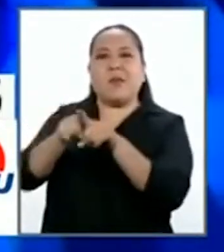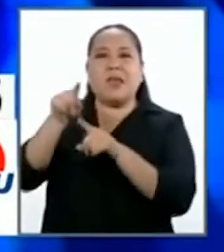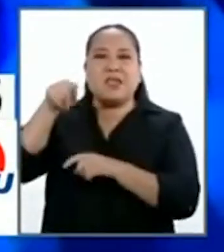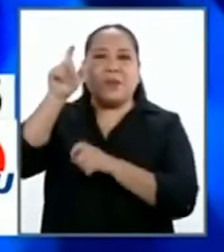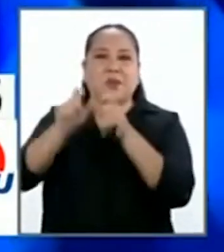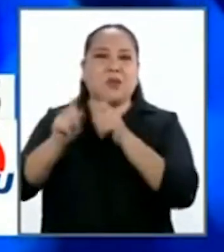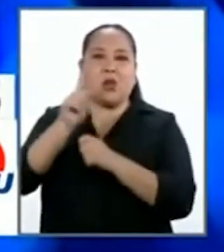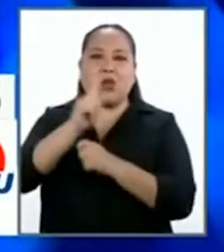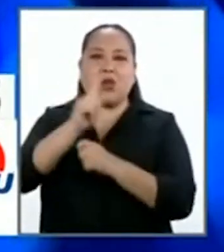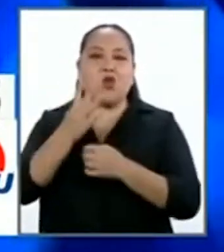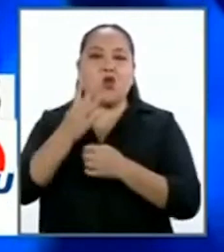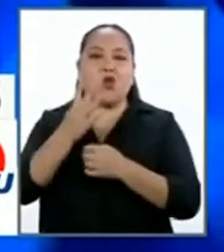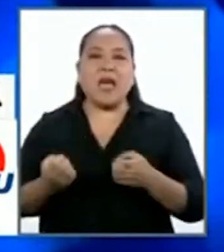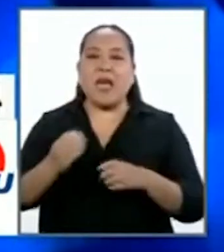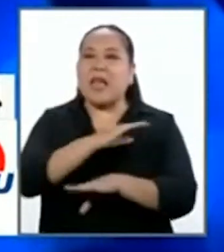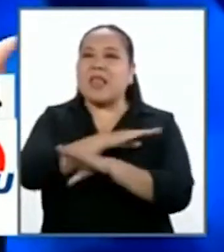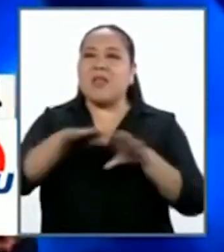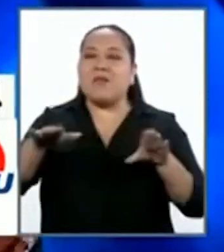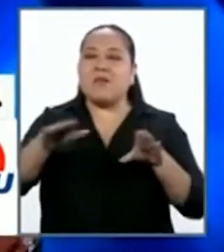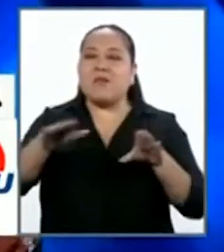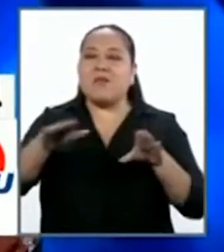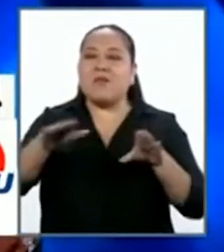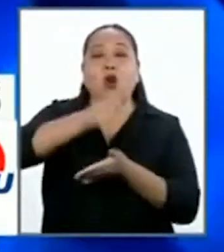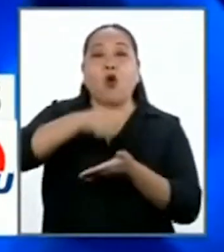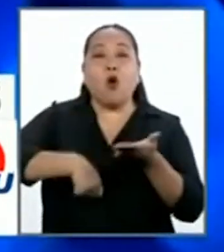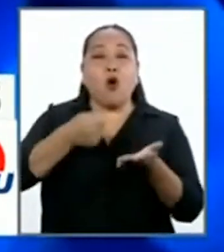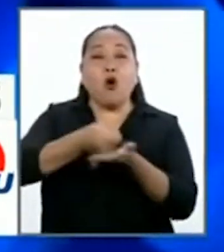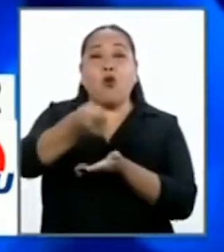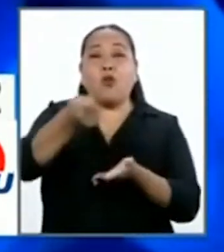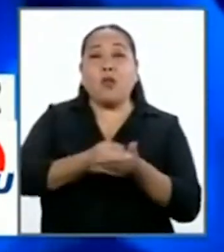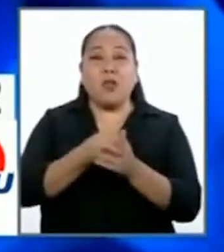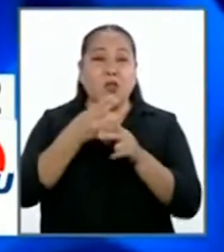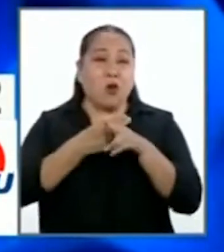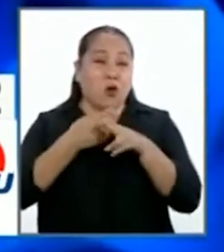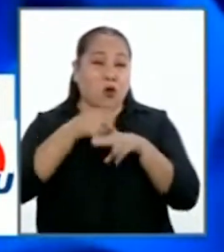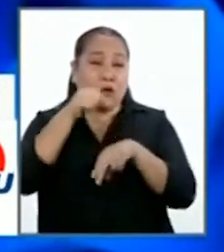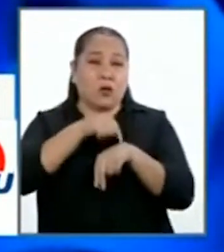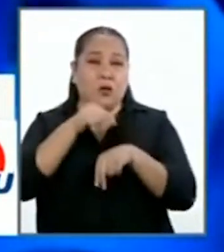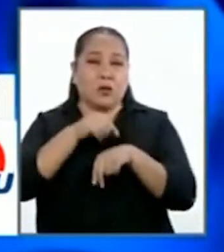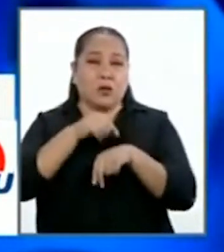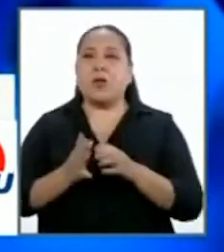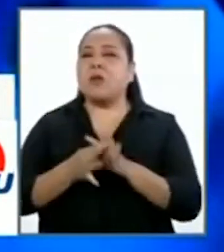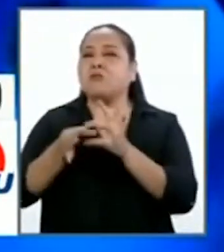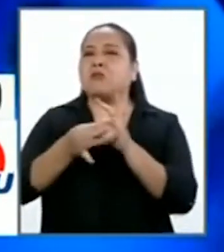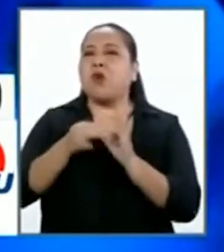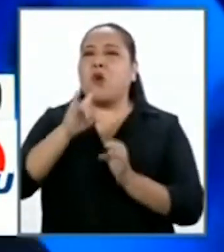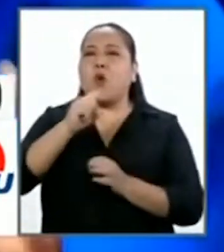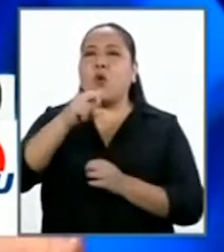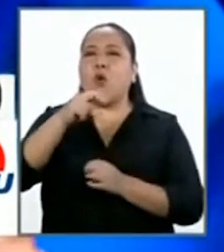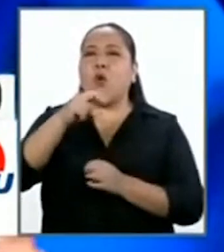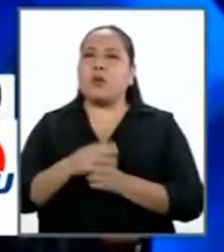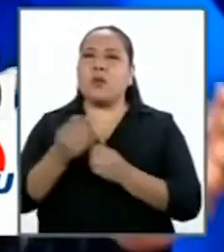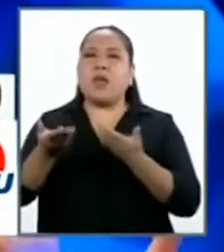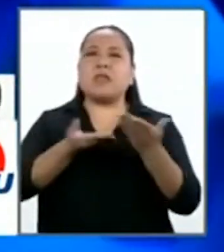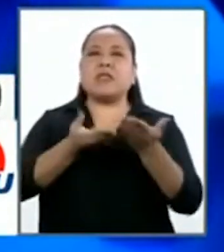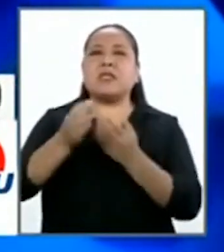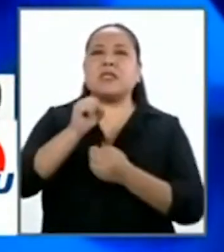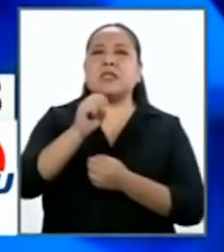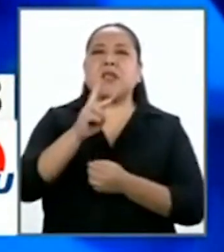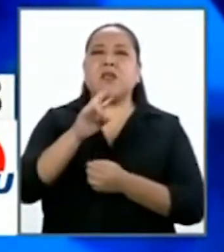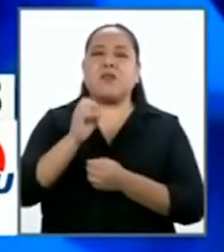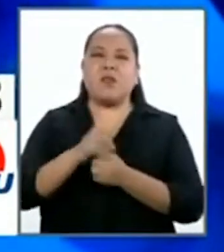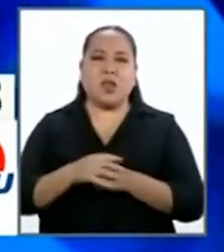corten los contratos temporales y que saque adelante un concurso público de la mano con la uni y de la mano con servir y con la